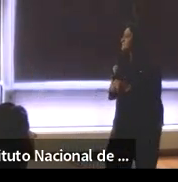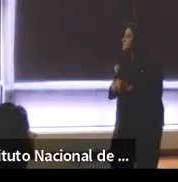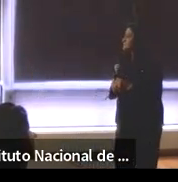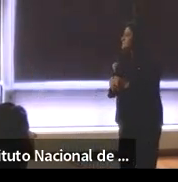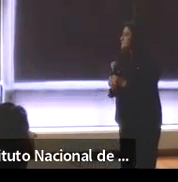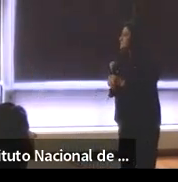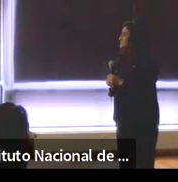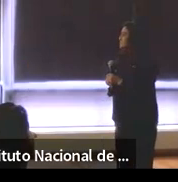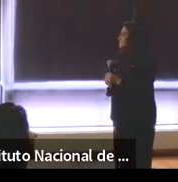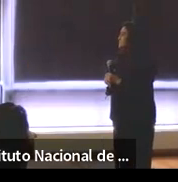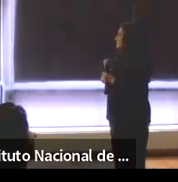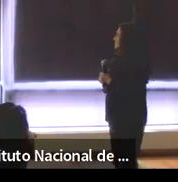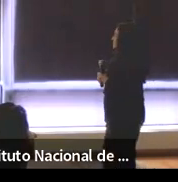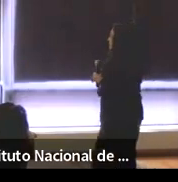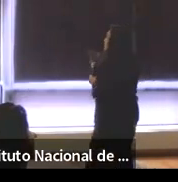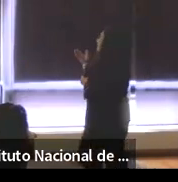suceda